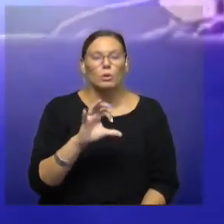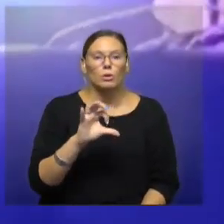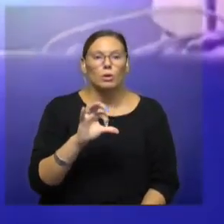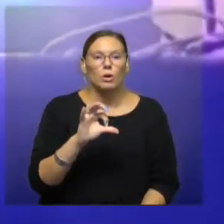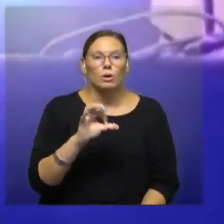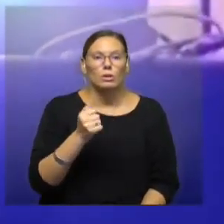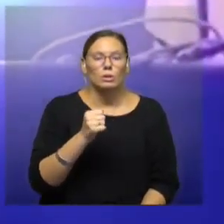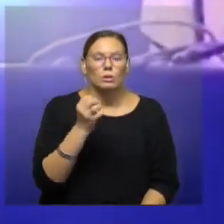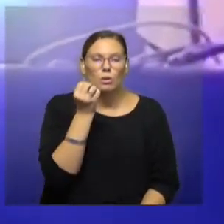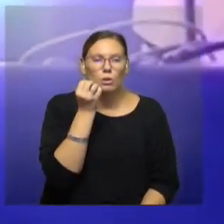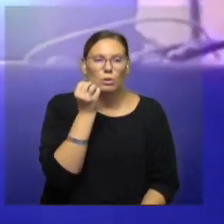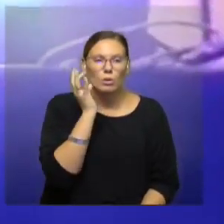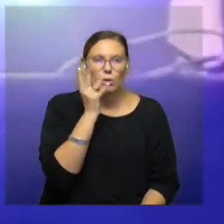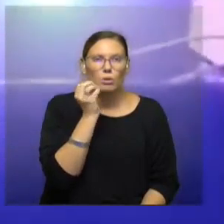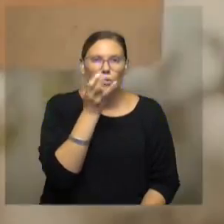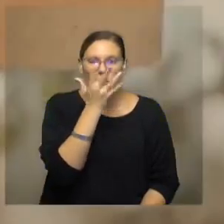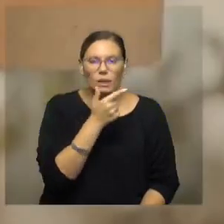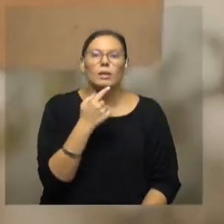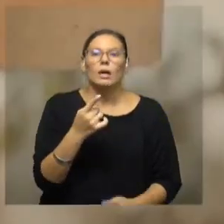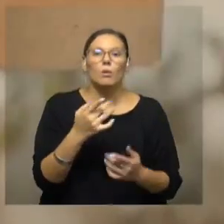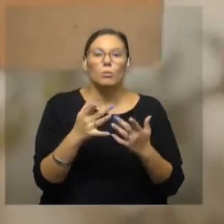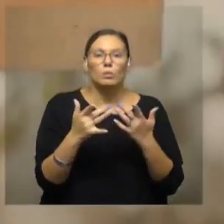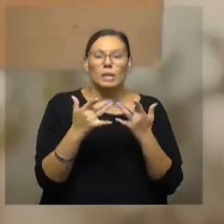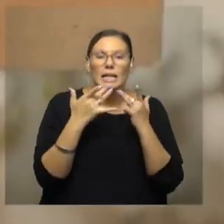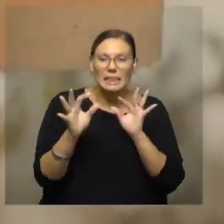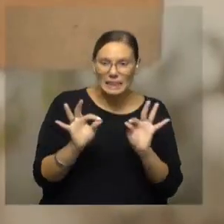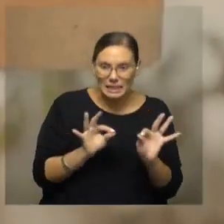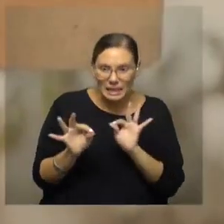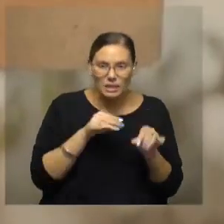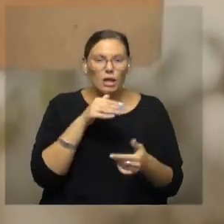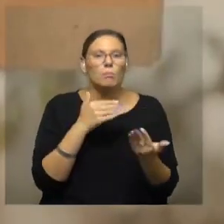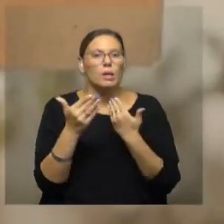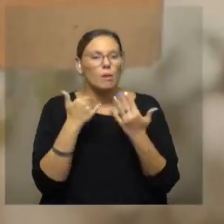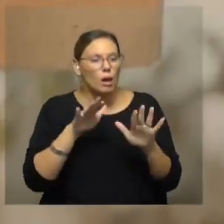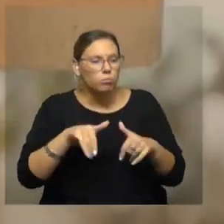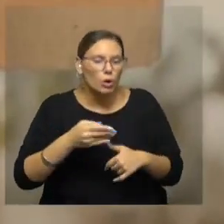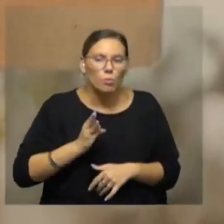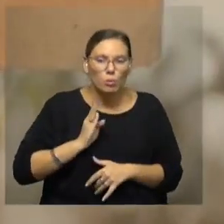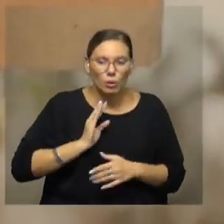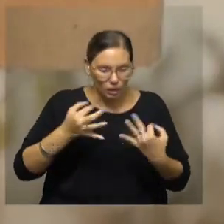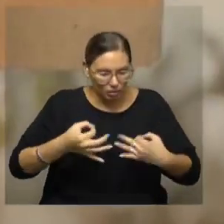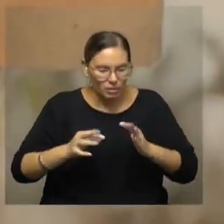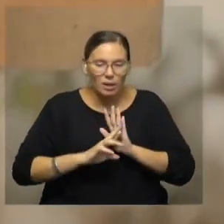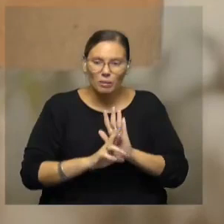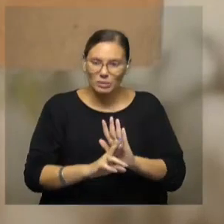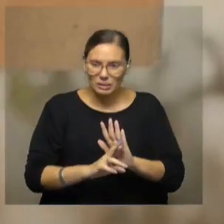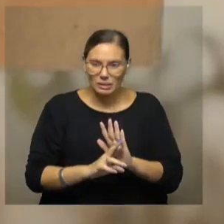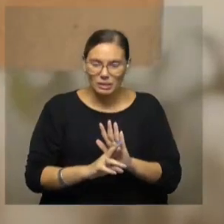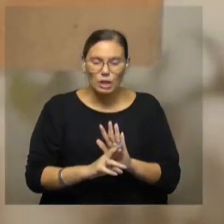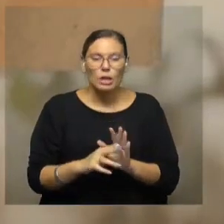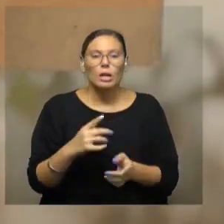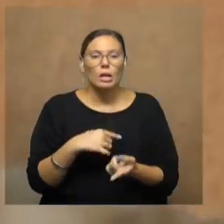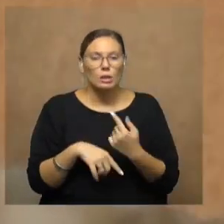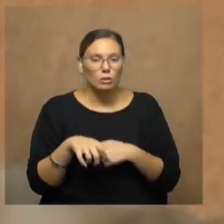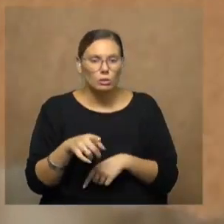que están en este lenguaje con una estética y una delicadeza para hablar de la mujer que realmente nos representa. Y bueno, y entonces allí